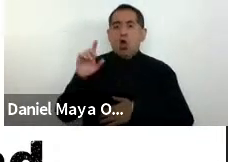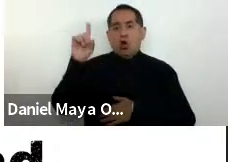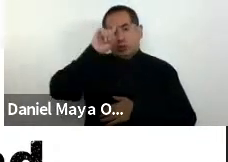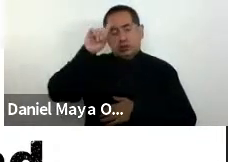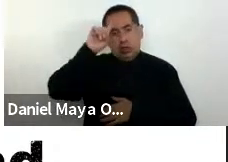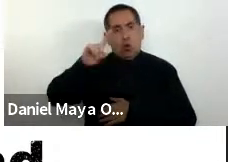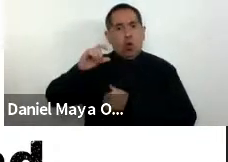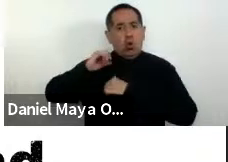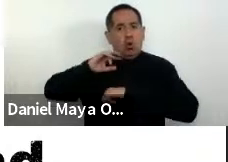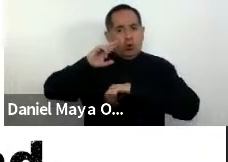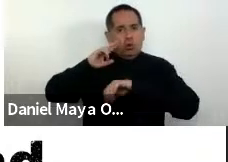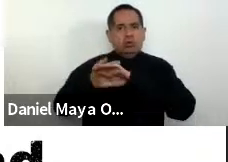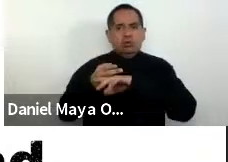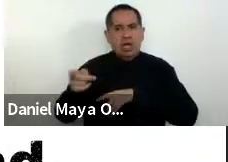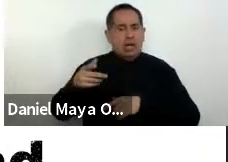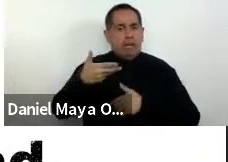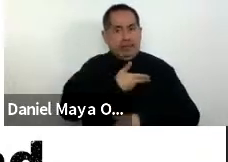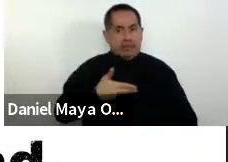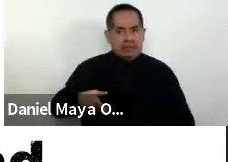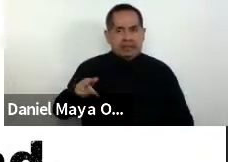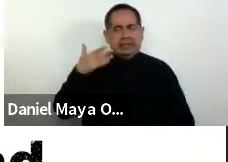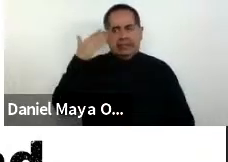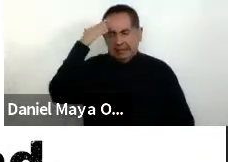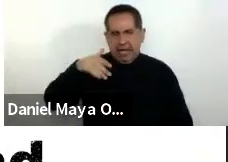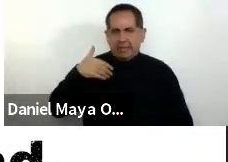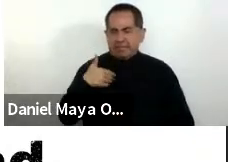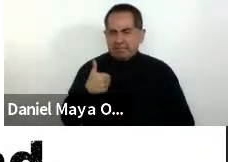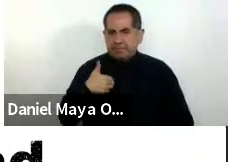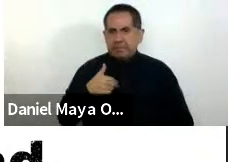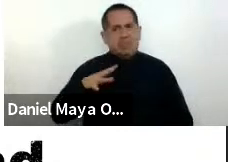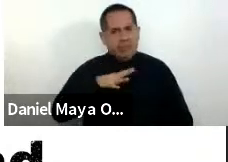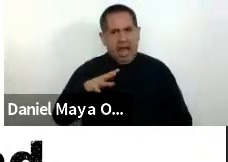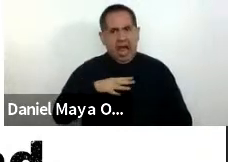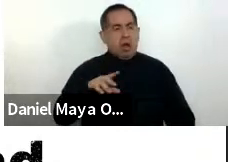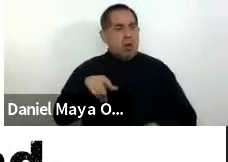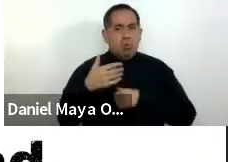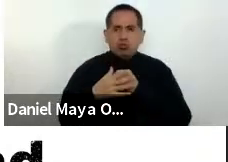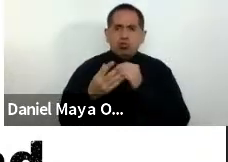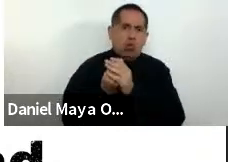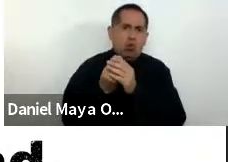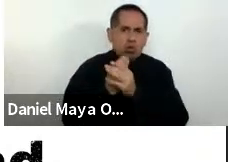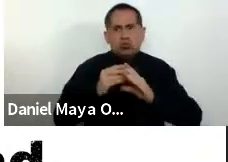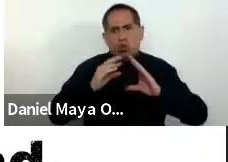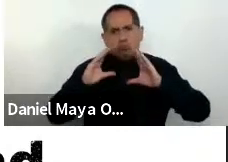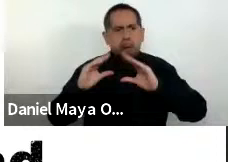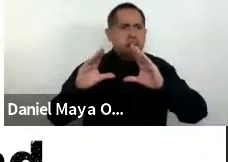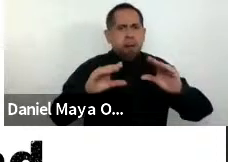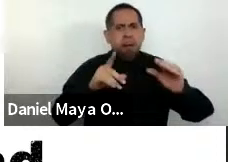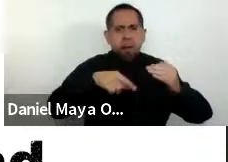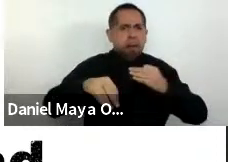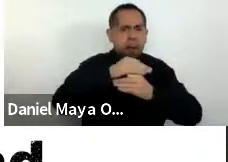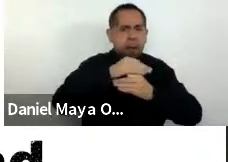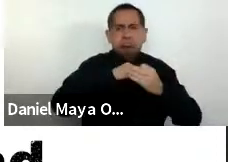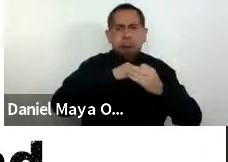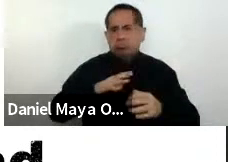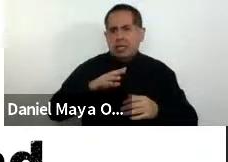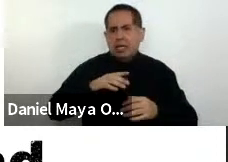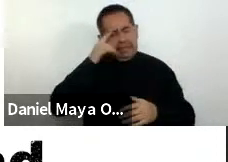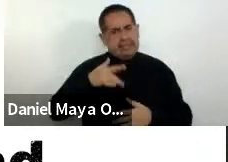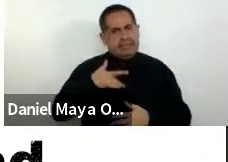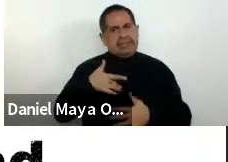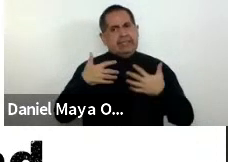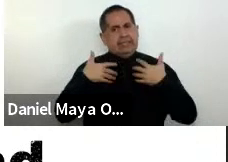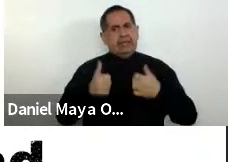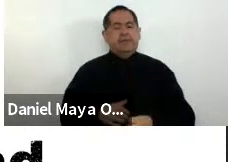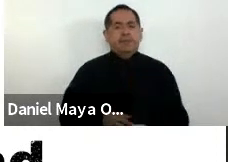señor presidente está muy consciente de ello y hay muchos cursos y programas de capacitación y sensibilización.